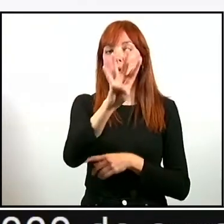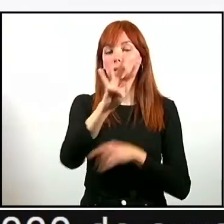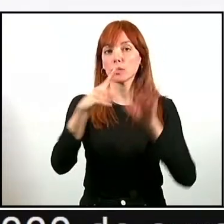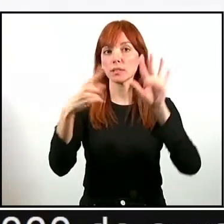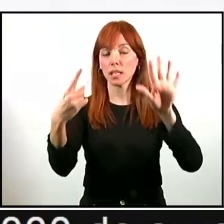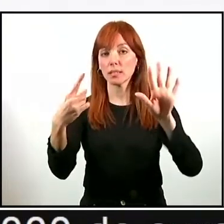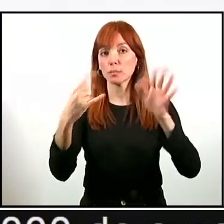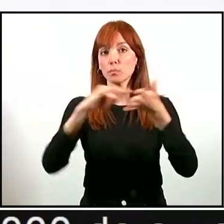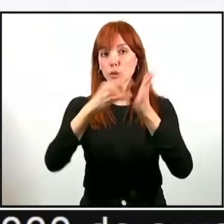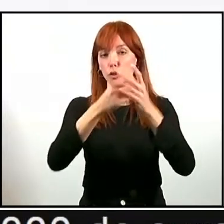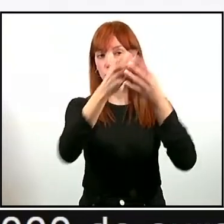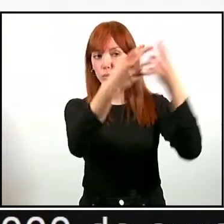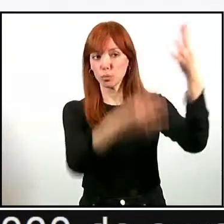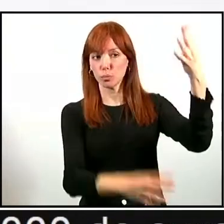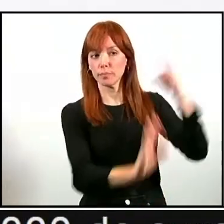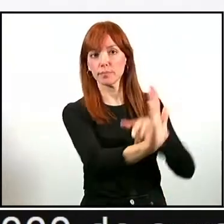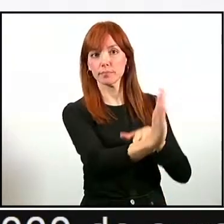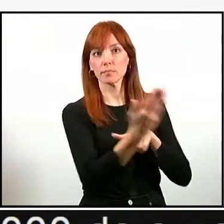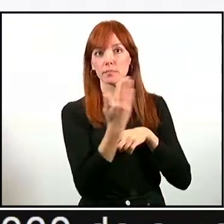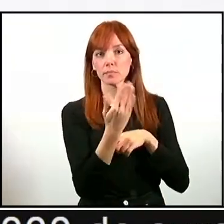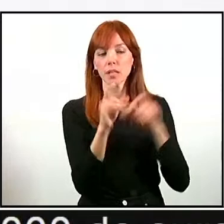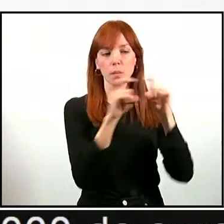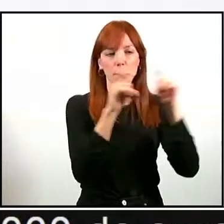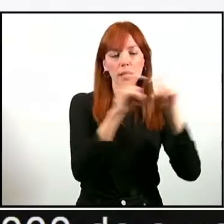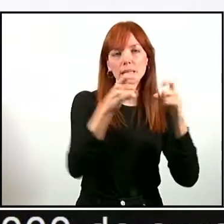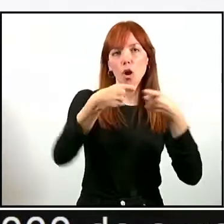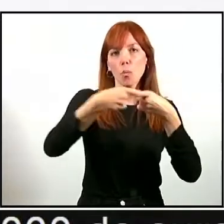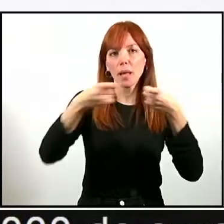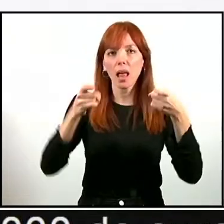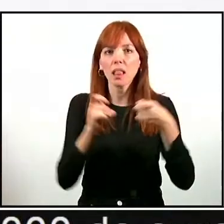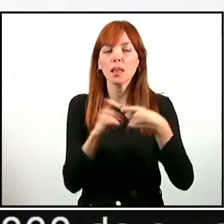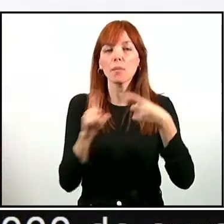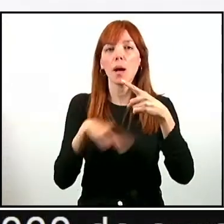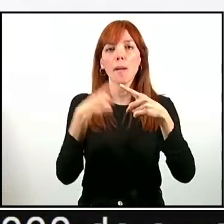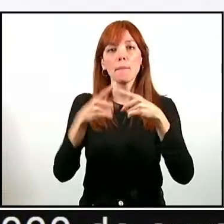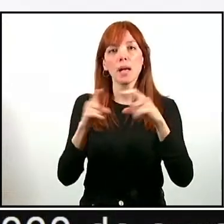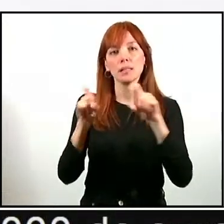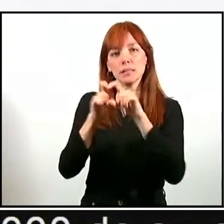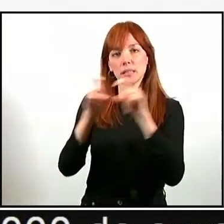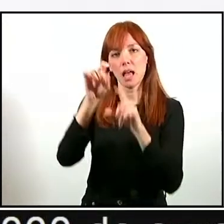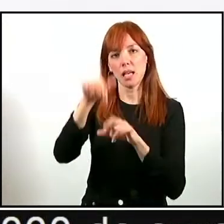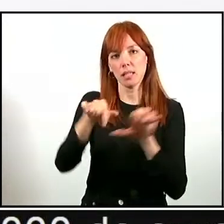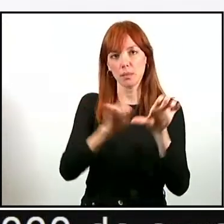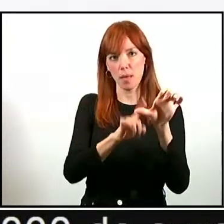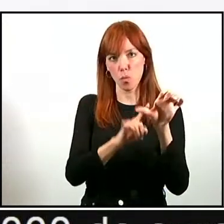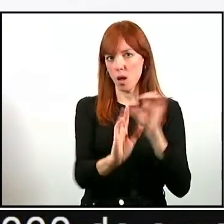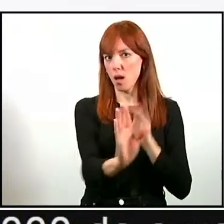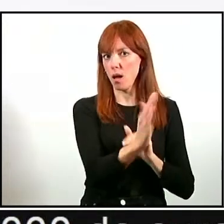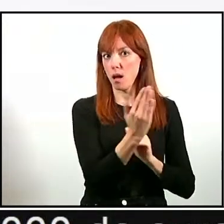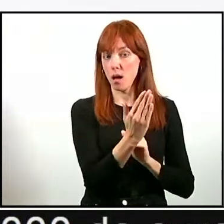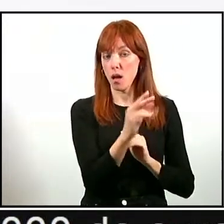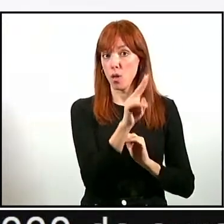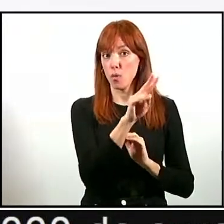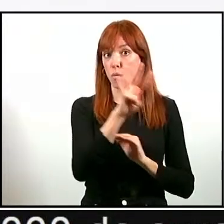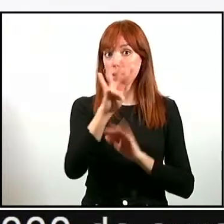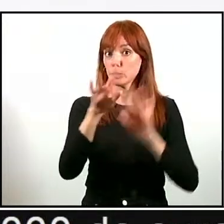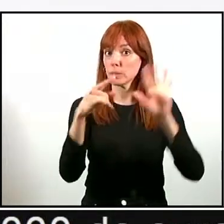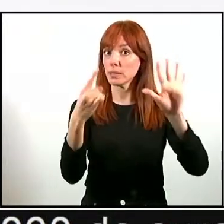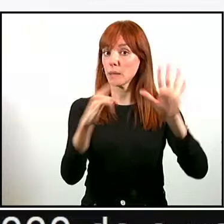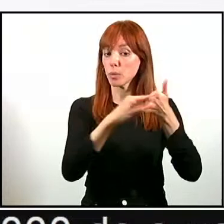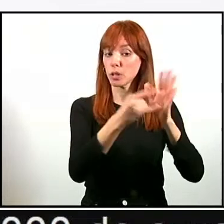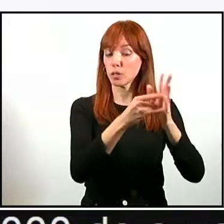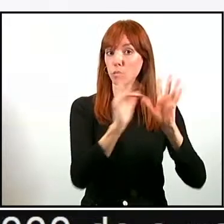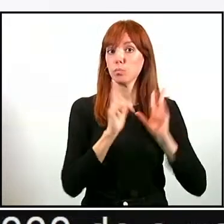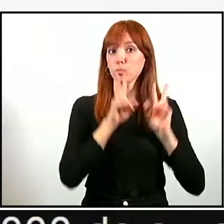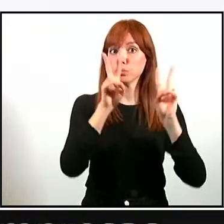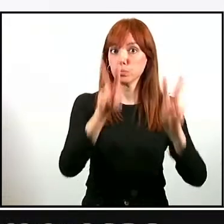246 proyectos por parte de empresas, cooperativas y entidades extremeñas. De esos 246 proyectos que